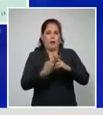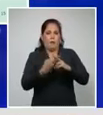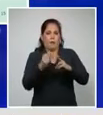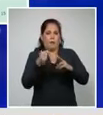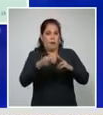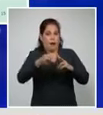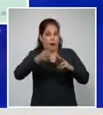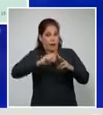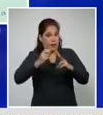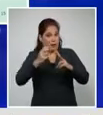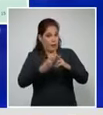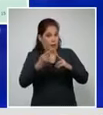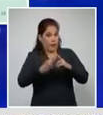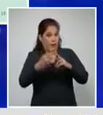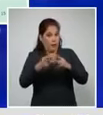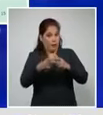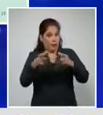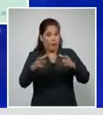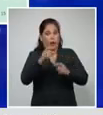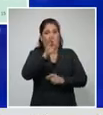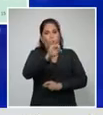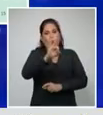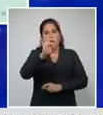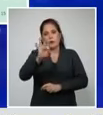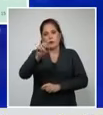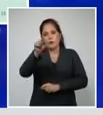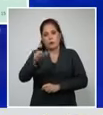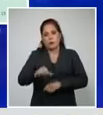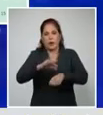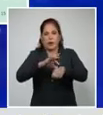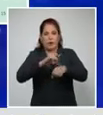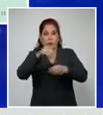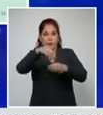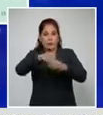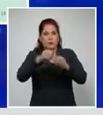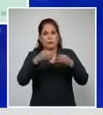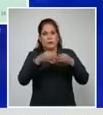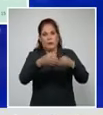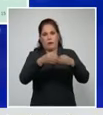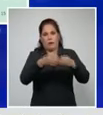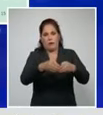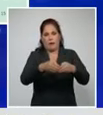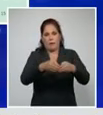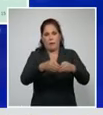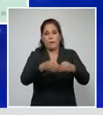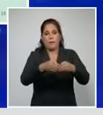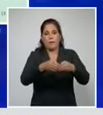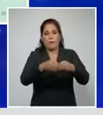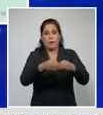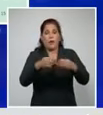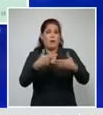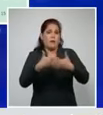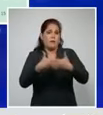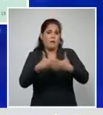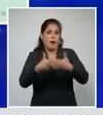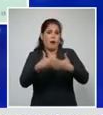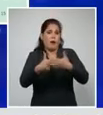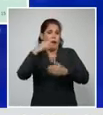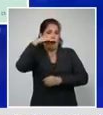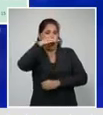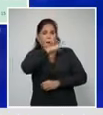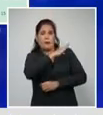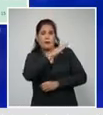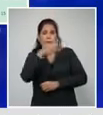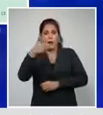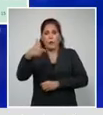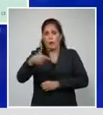ayer aportó 88 casos autóctonos. Guise y Yara con 8 cada uno, Iguaní con